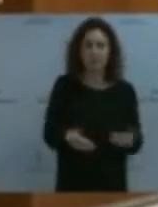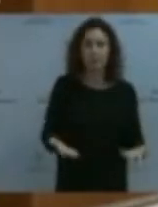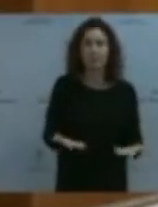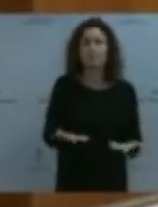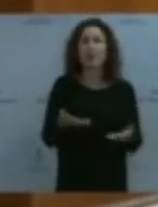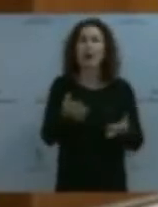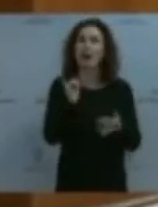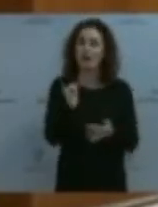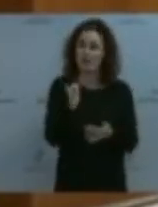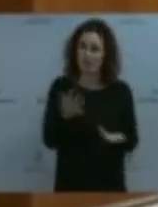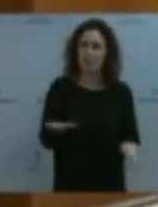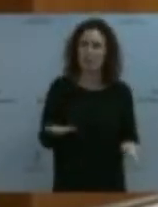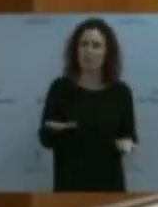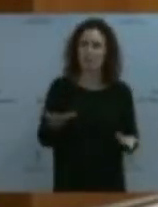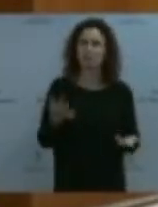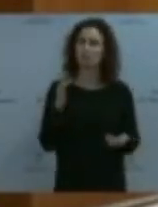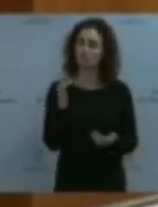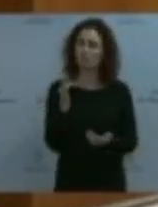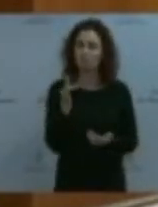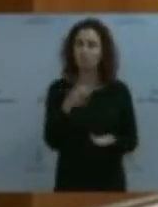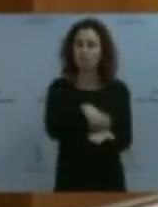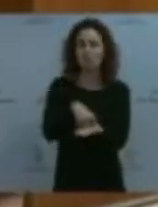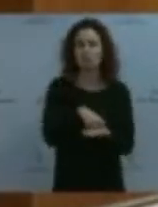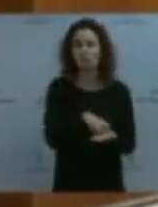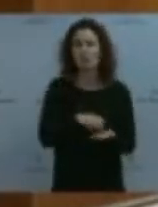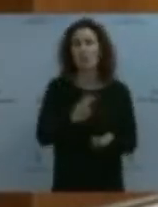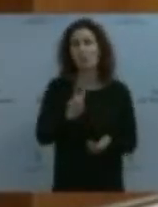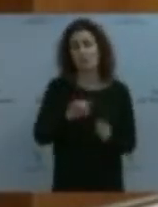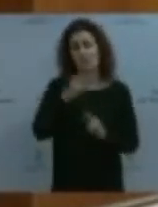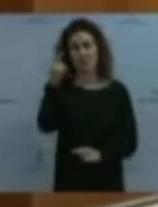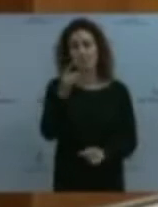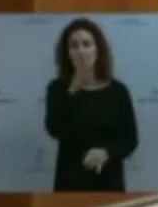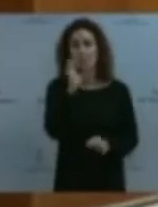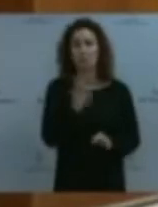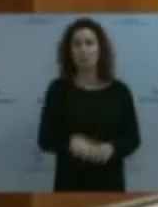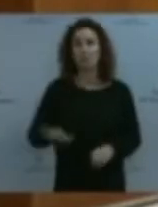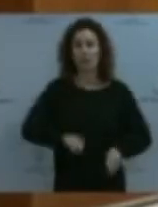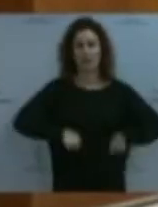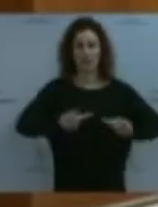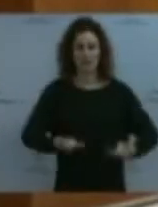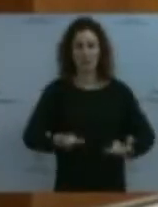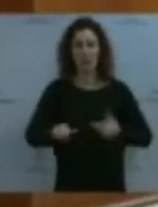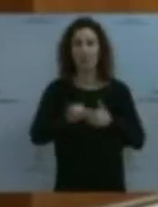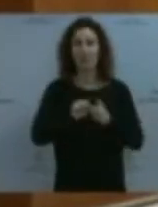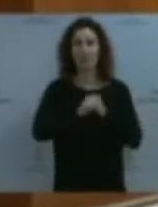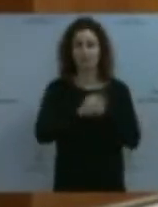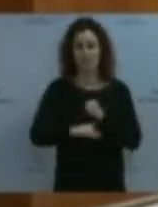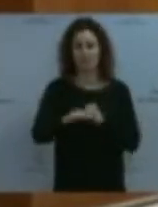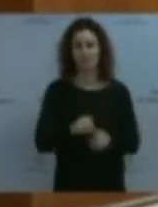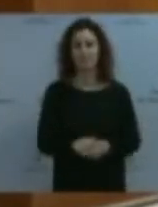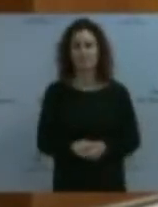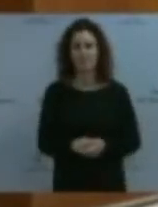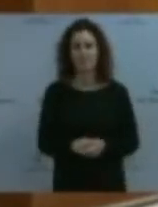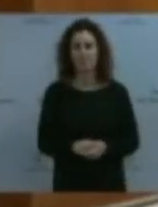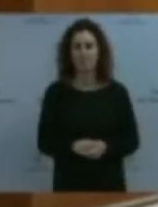pandemia, tienen un valor añadido por estar en una zona natural al llau de la costa, con excelentes comunicaciones y